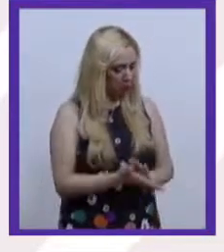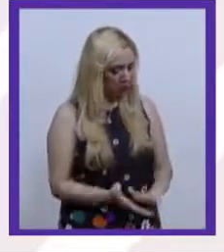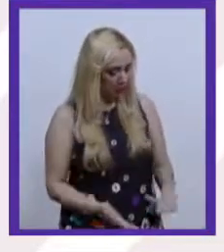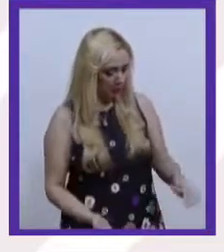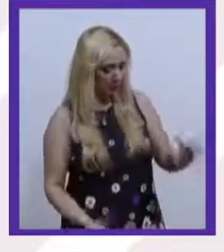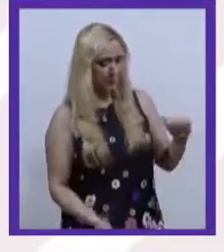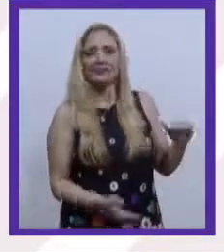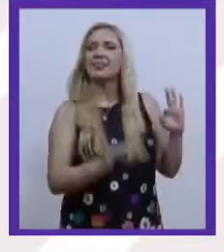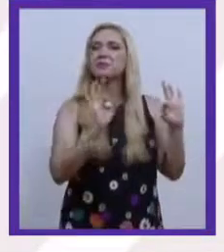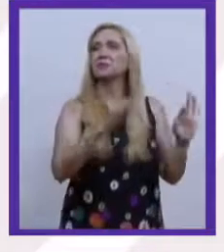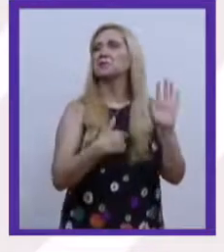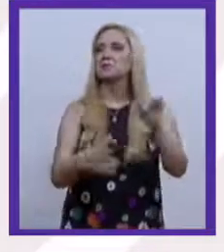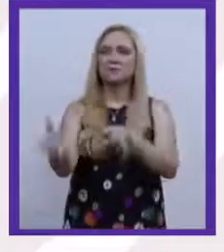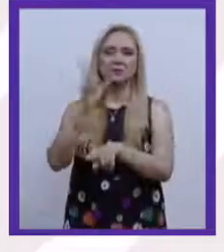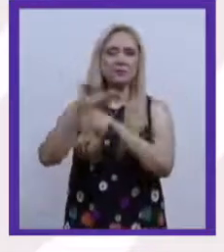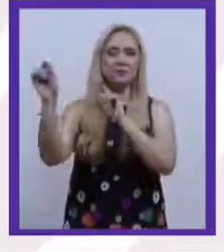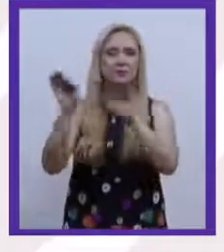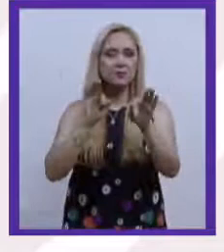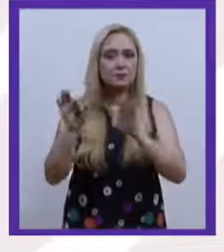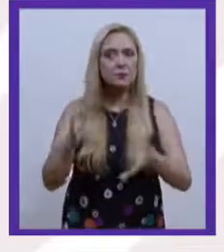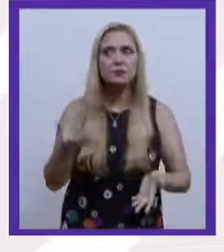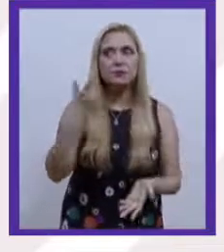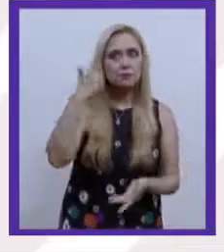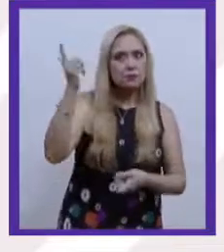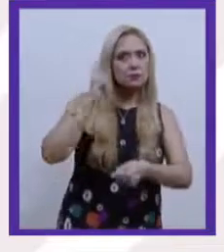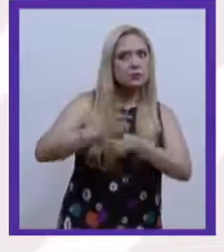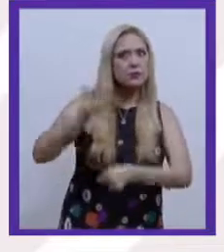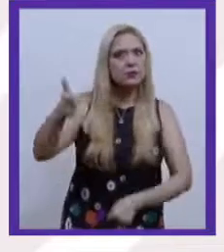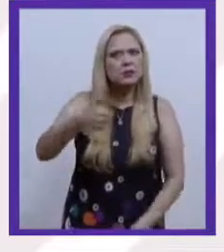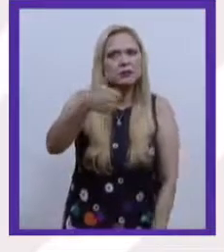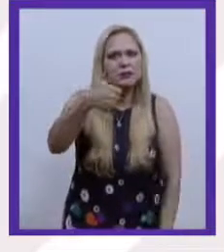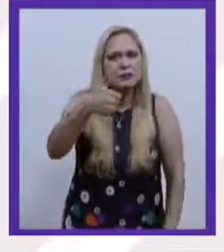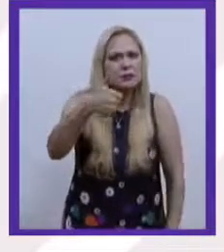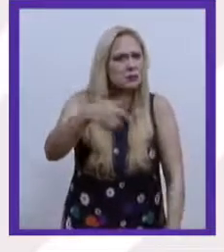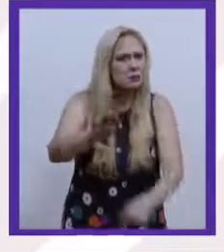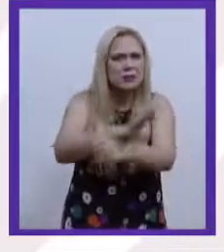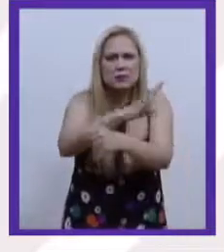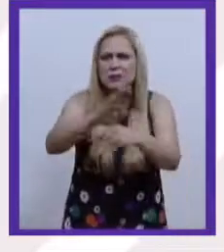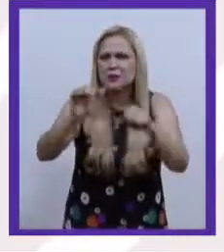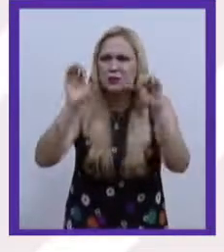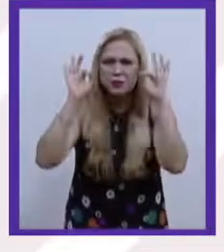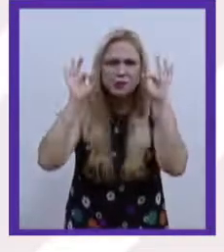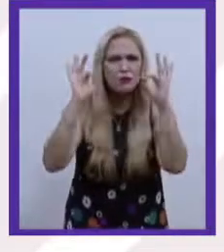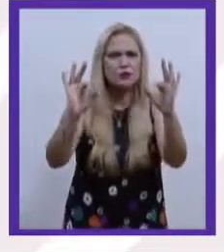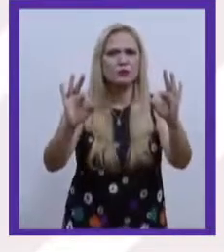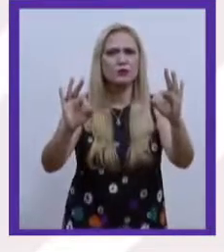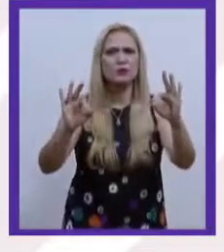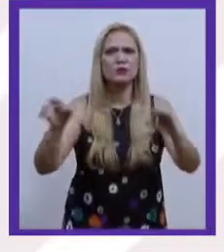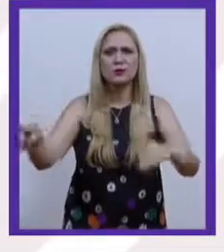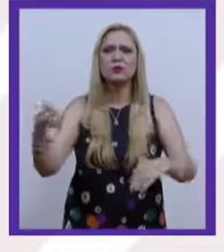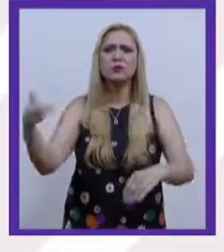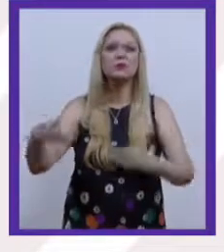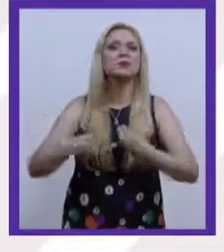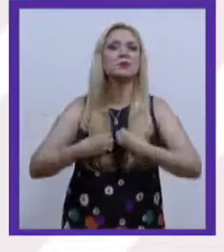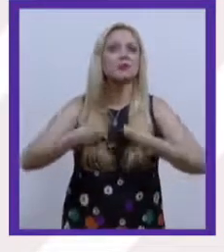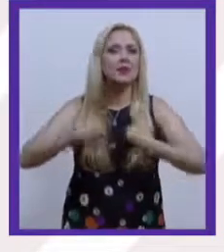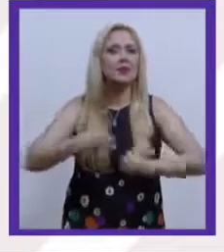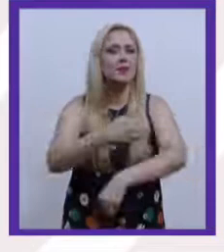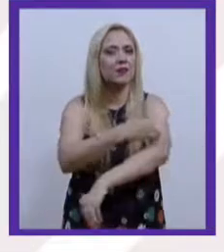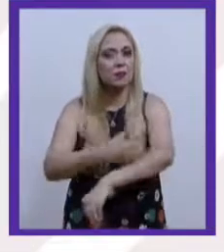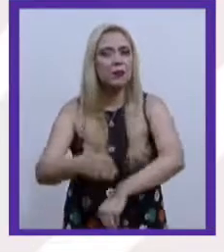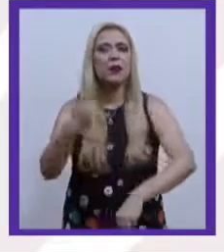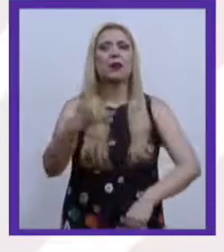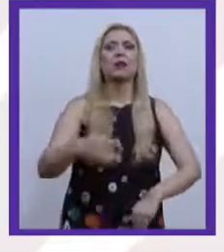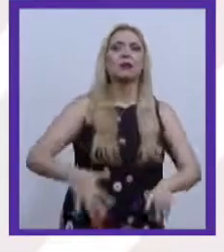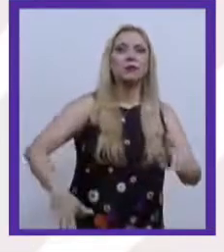hijes. Tienen estudios de cómo esto ha sido benéfico, no solamente para su relación personal en la familia, sino